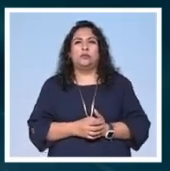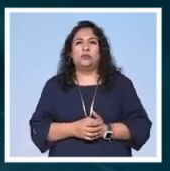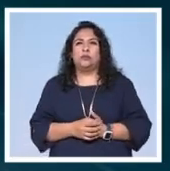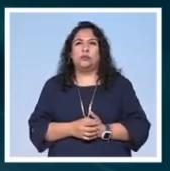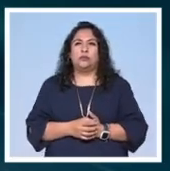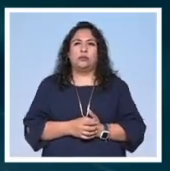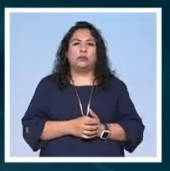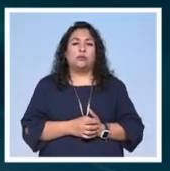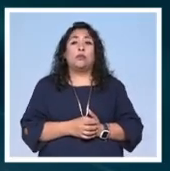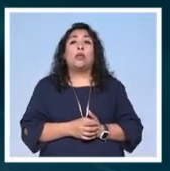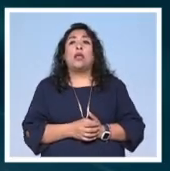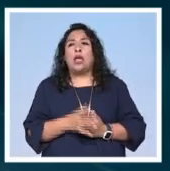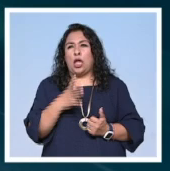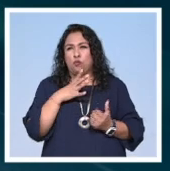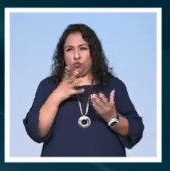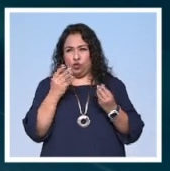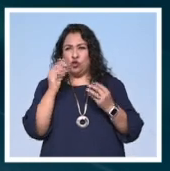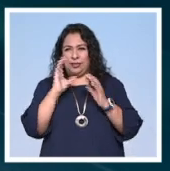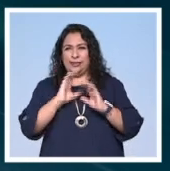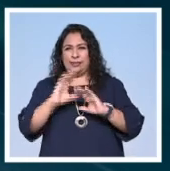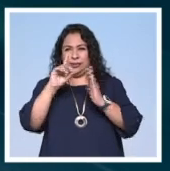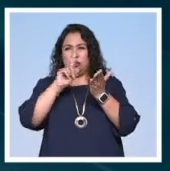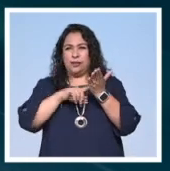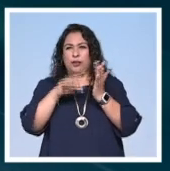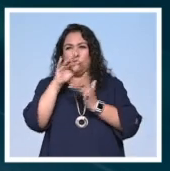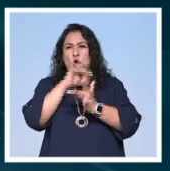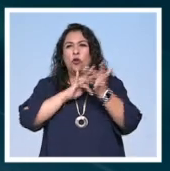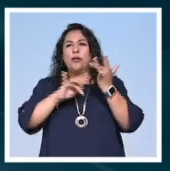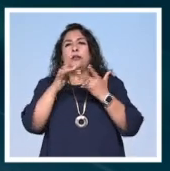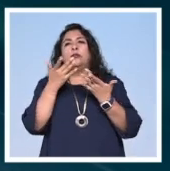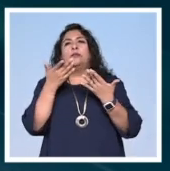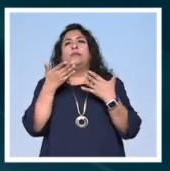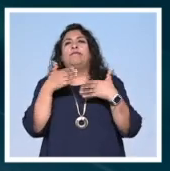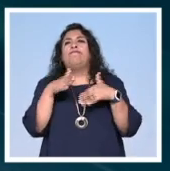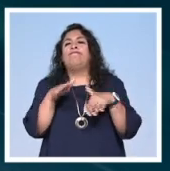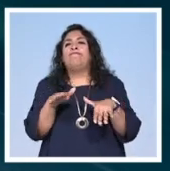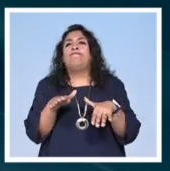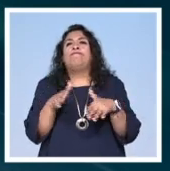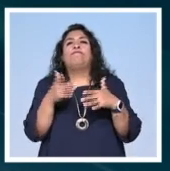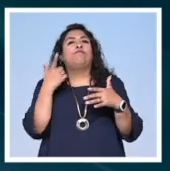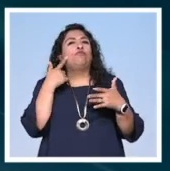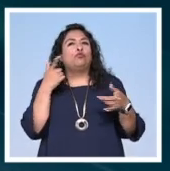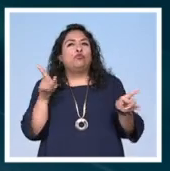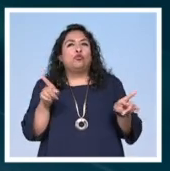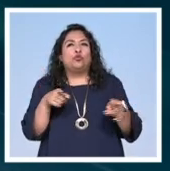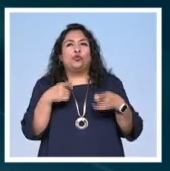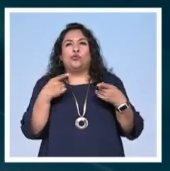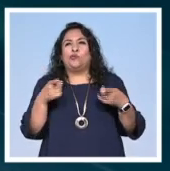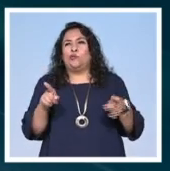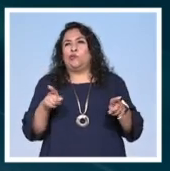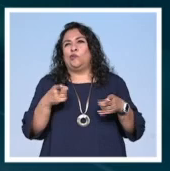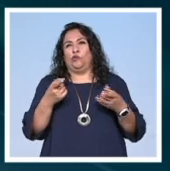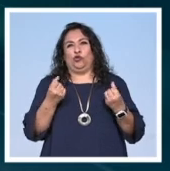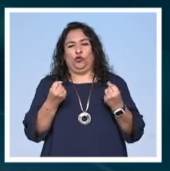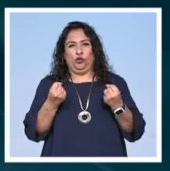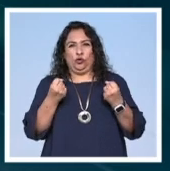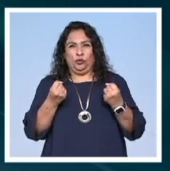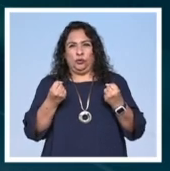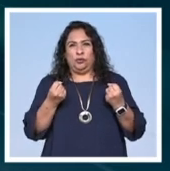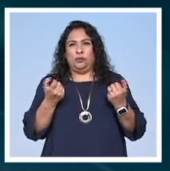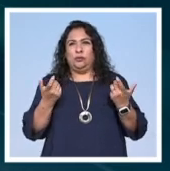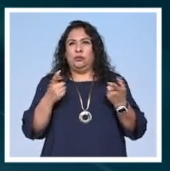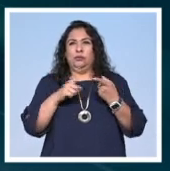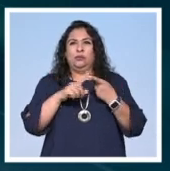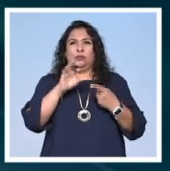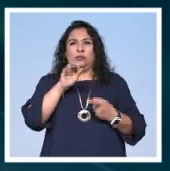instrumental hay muchas piezas dentro del disco que tienen que ver con con ritmos como muy muy fuertes como el